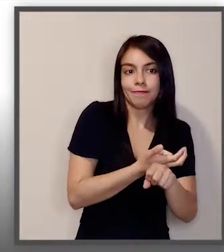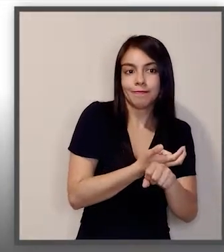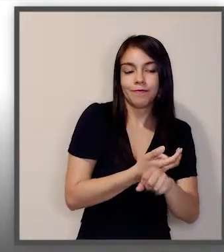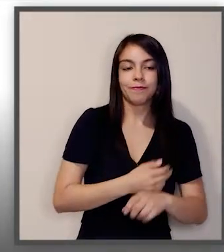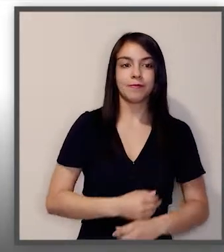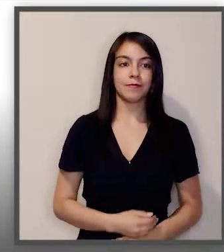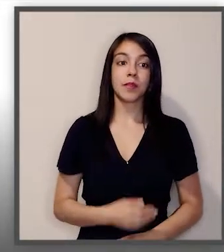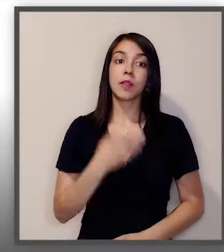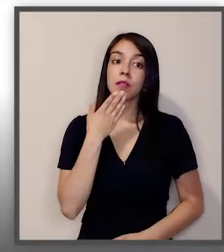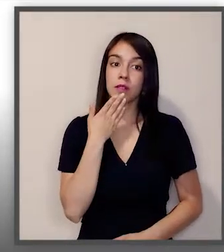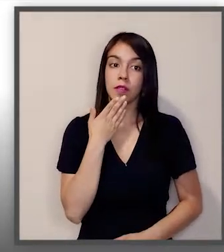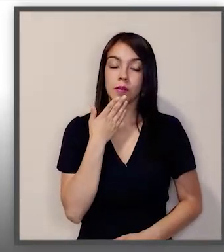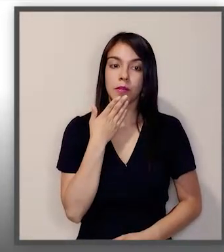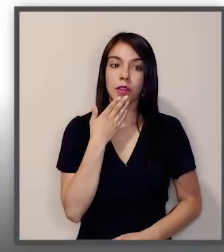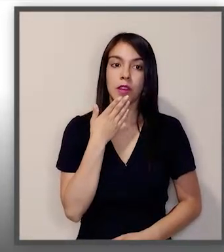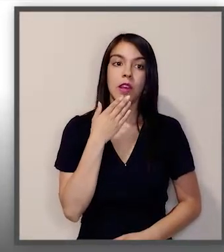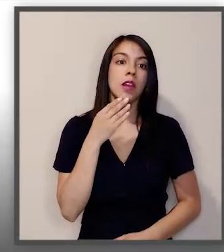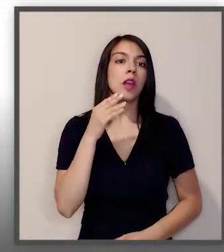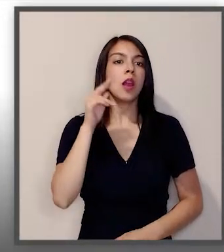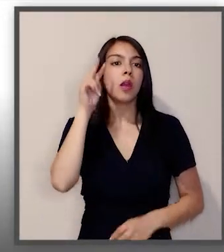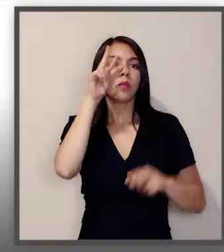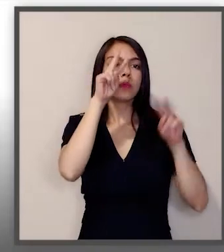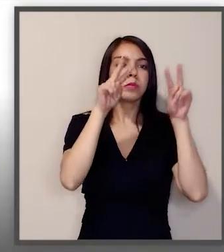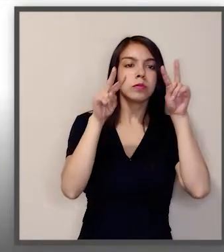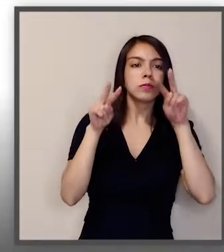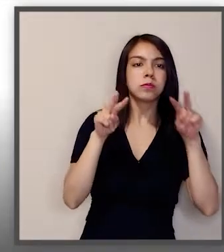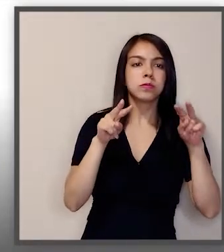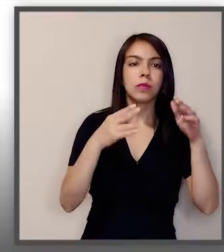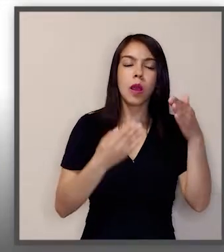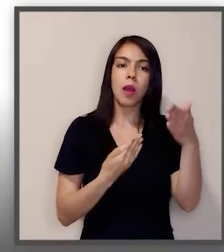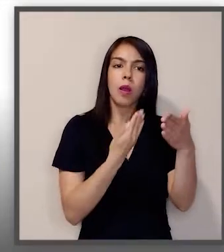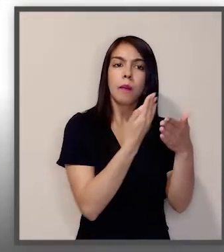en este apartado las postulaciones que va realizando.